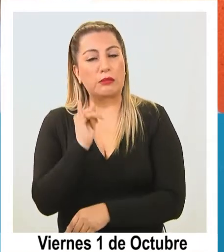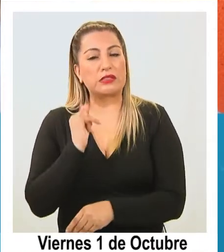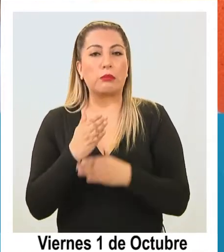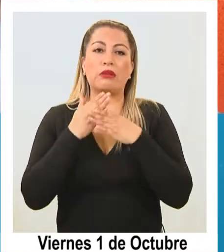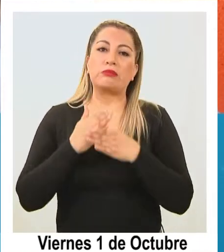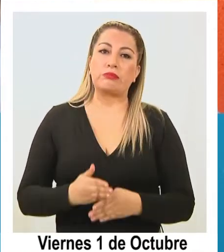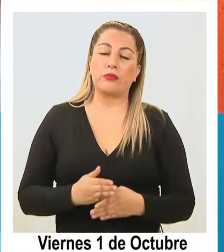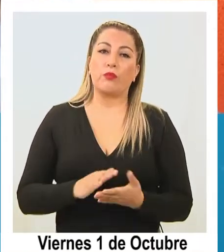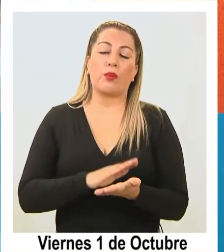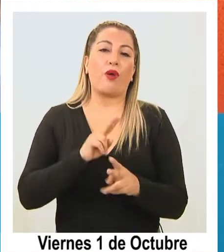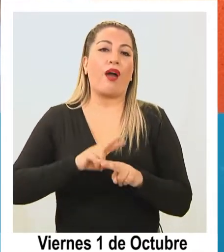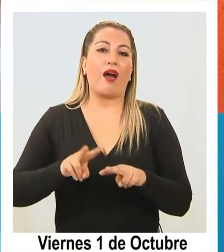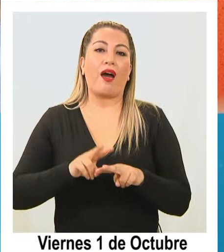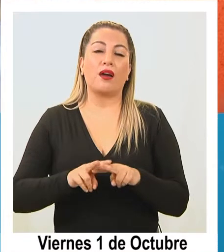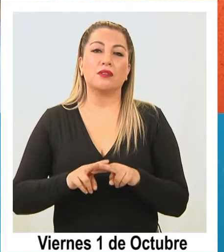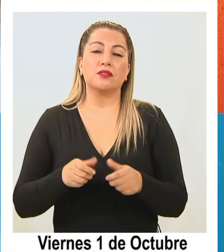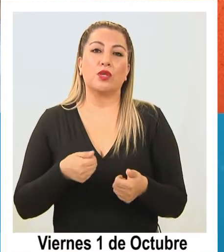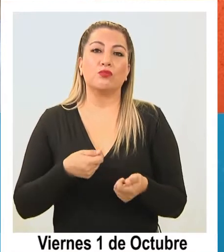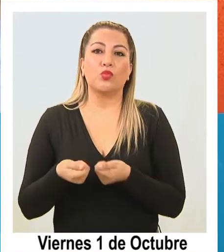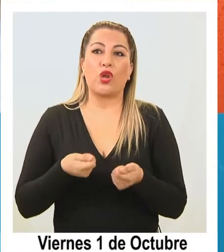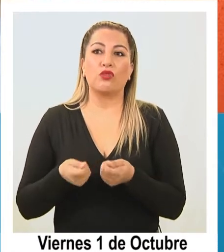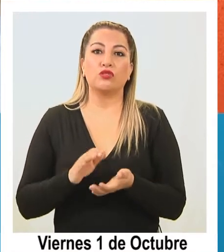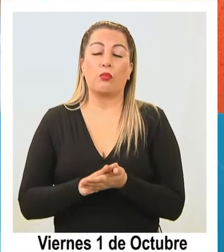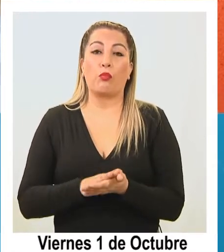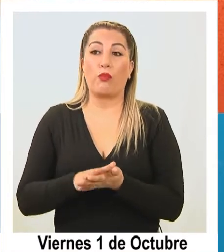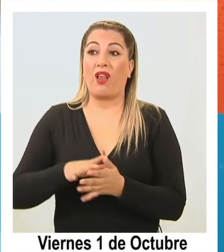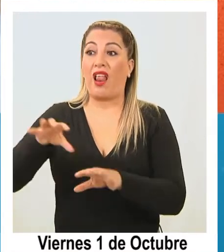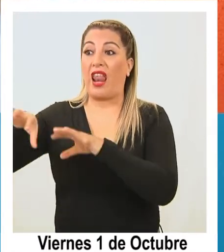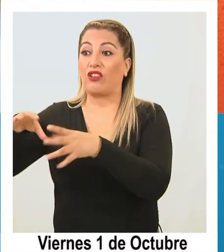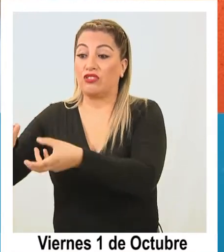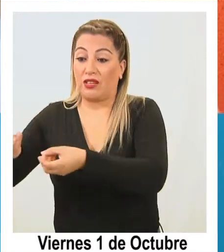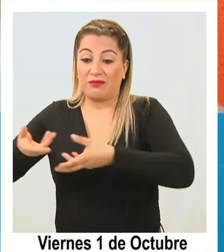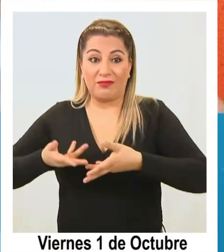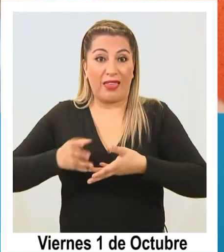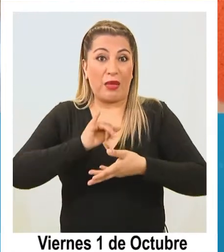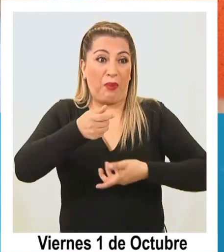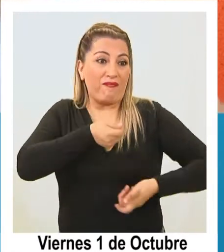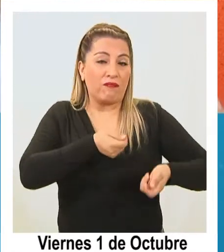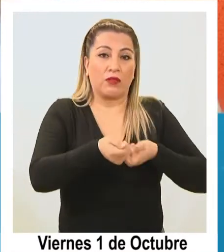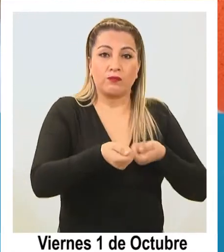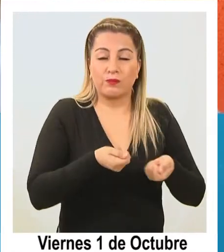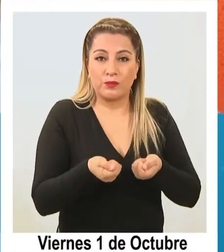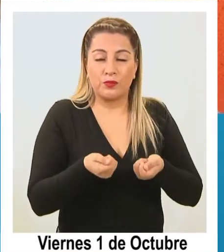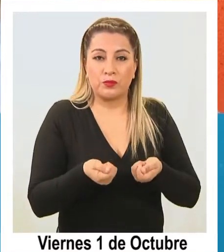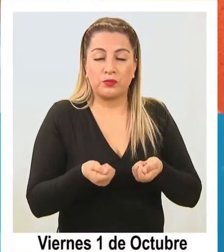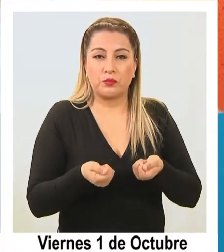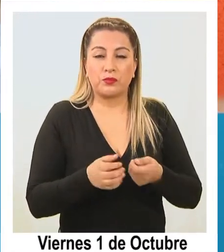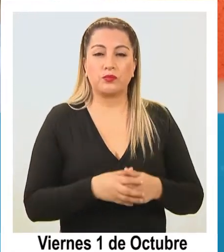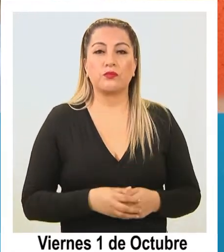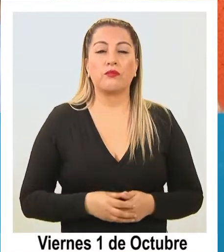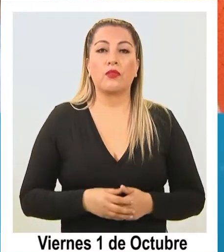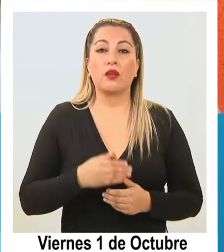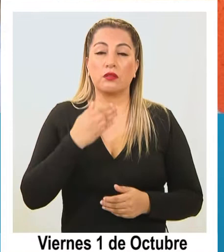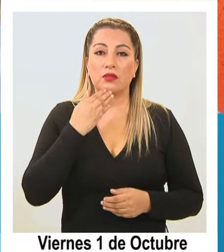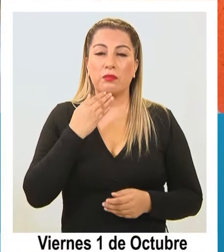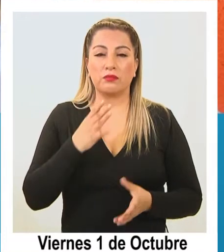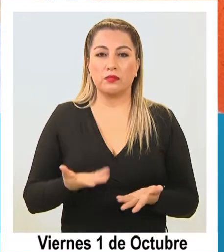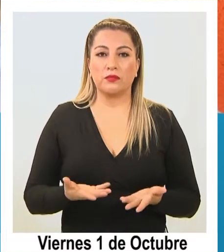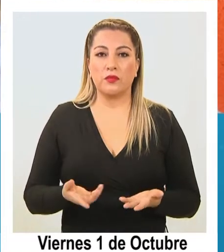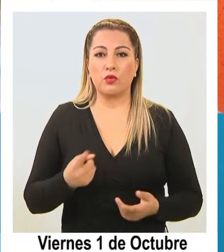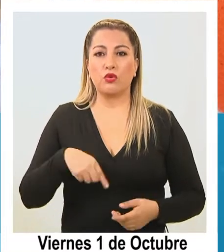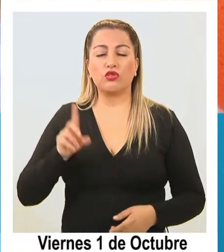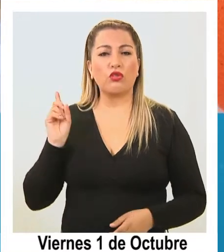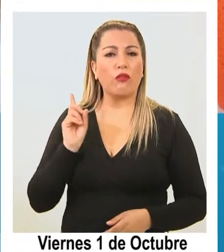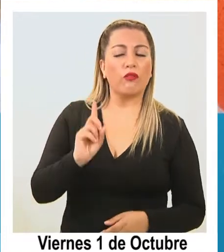hacían un negocio de la caridad de los iquiqueños, hacían un negocio, ¿no es cierto?, con las personas que estaban migrando. Cuando llegamos